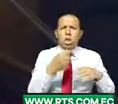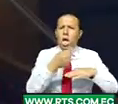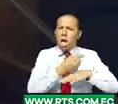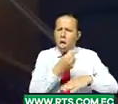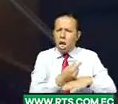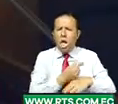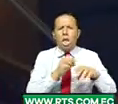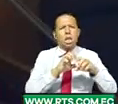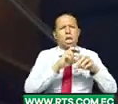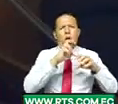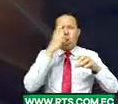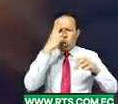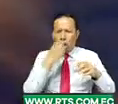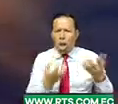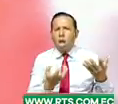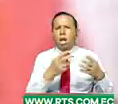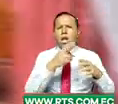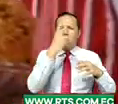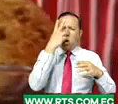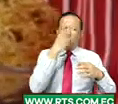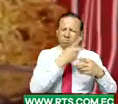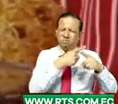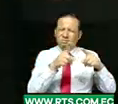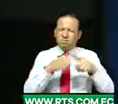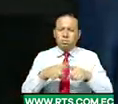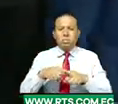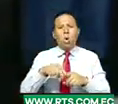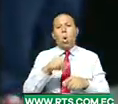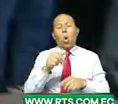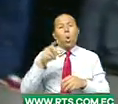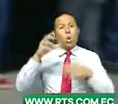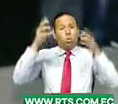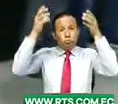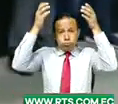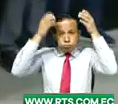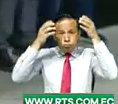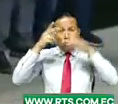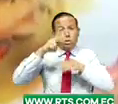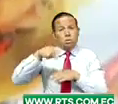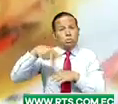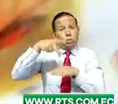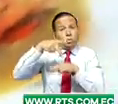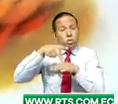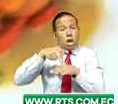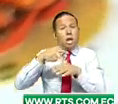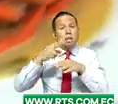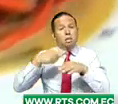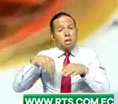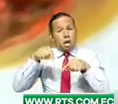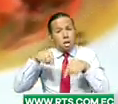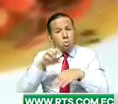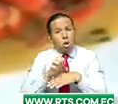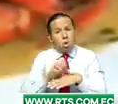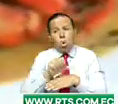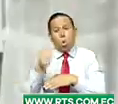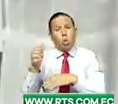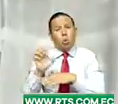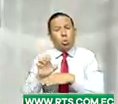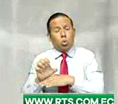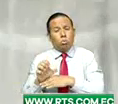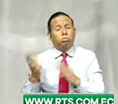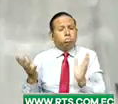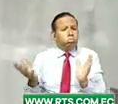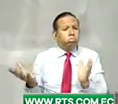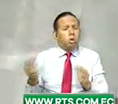sector hotelero y gastronómico. Los chefs nacionales e internacionales estarán a cargo de la selección de los mejores platos.